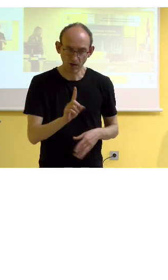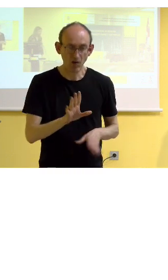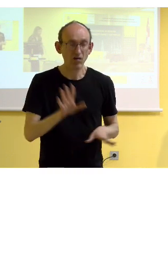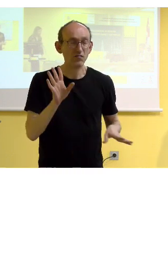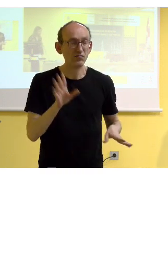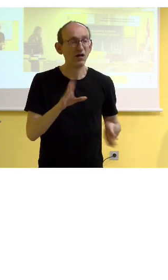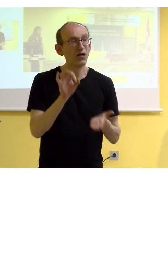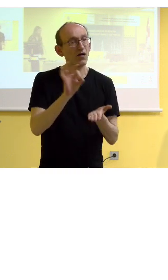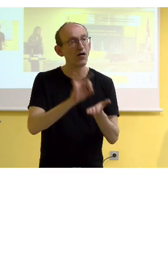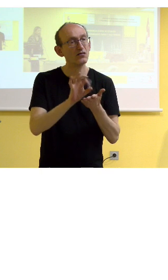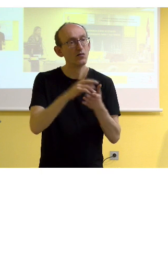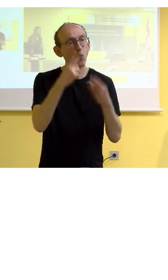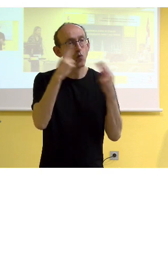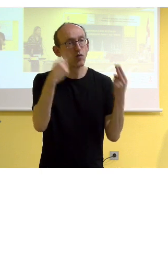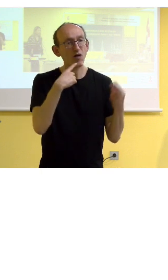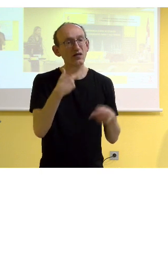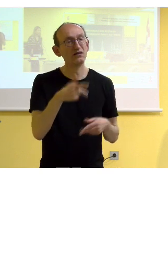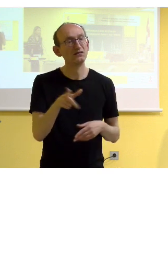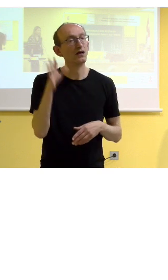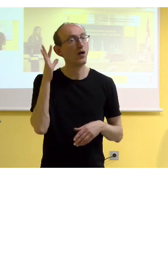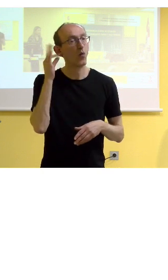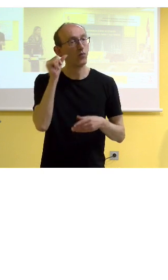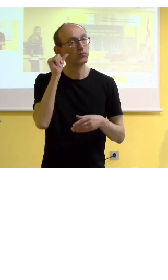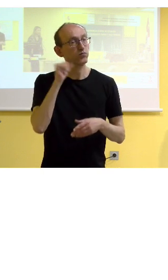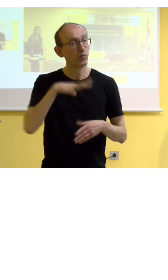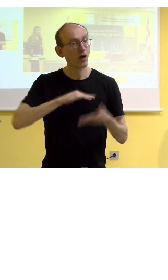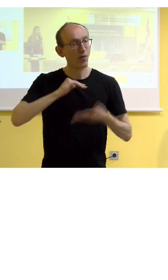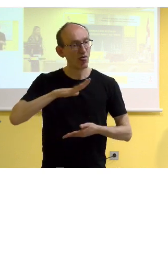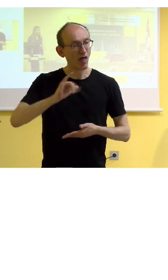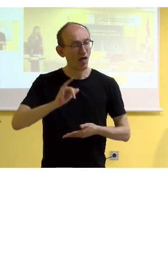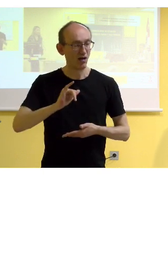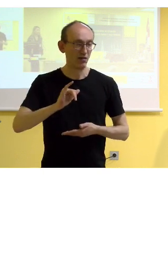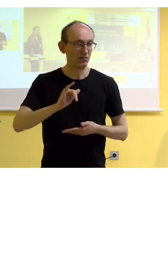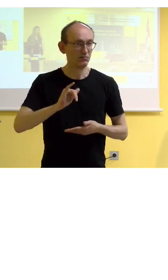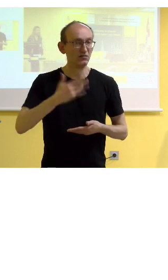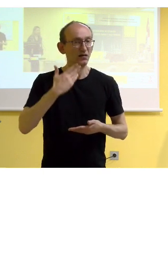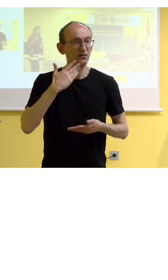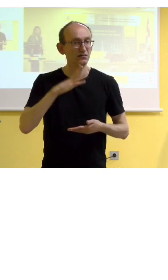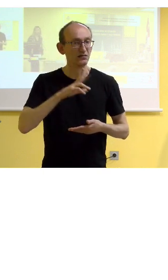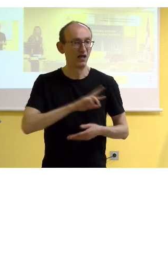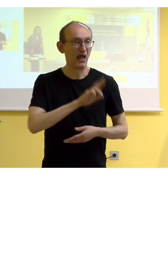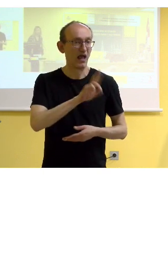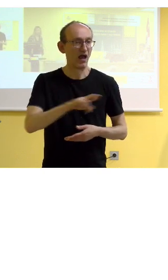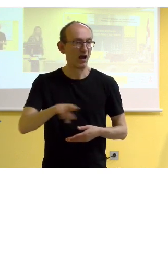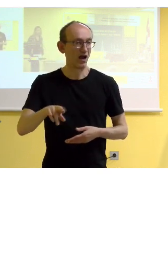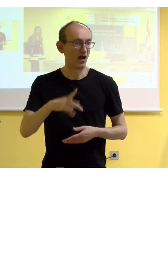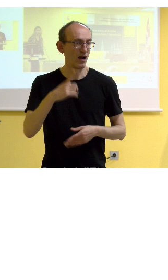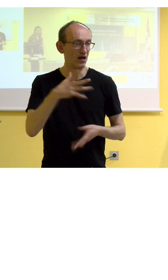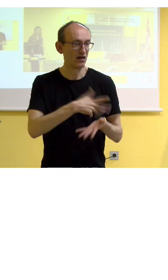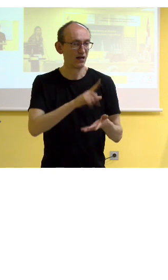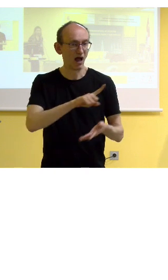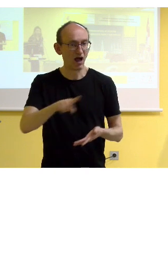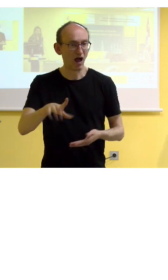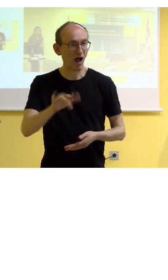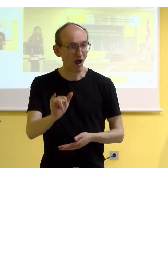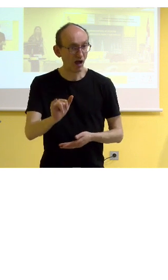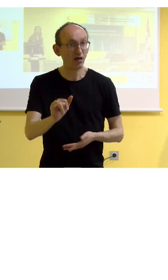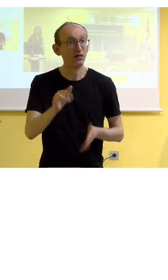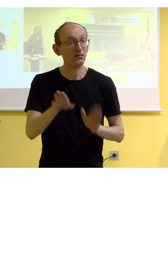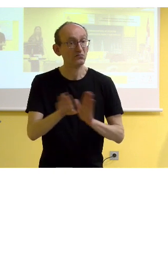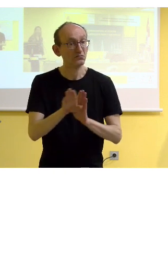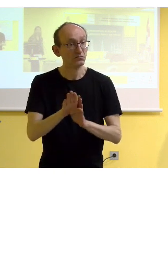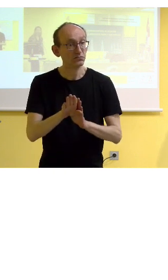la cartera es que mientras dure la vida fértil de la mujer, que se estima mientras que sigas teniendo reglas. O sea, mientras sigas teniendo reglas,